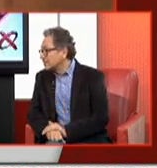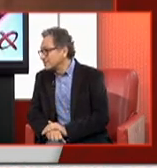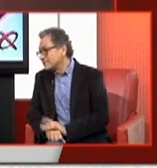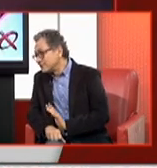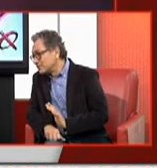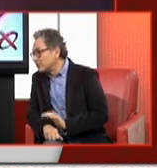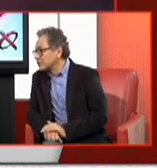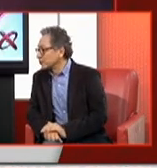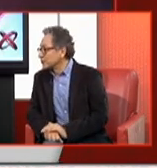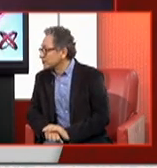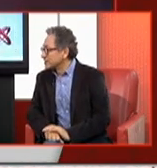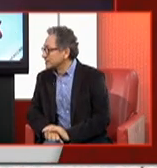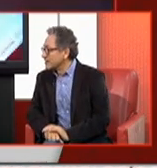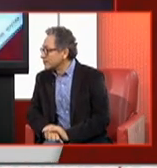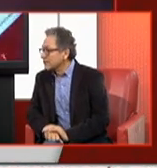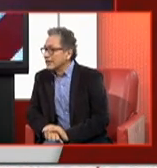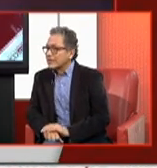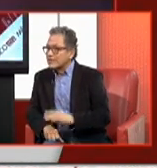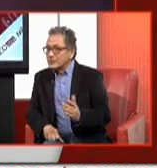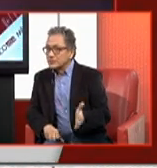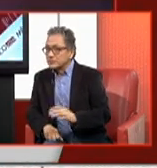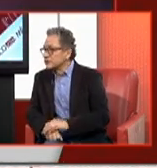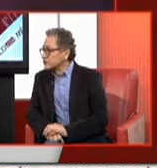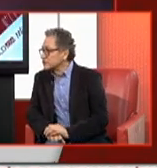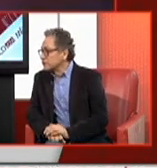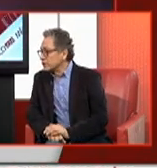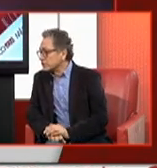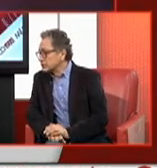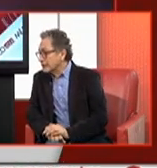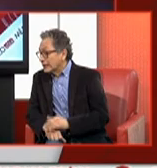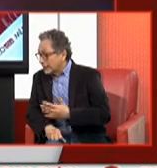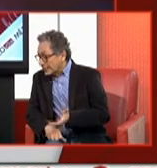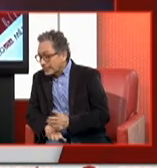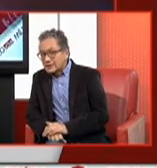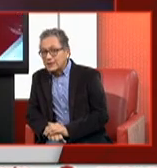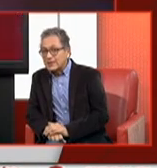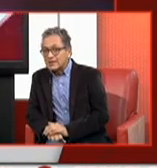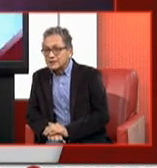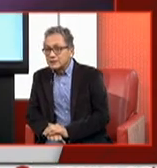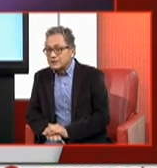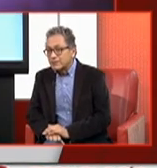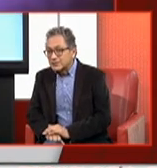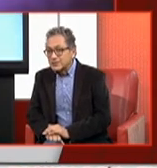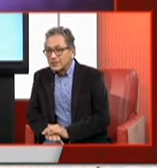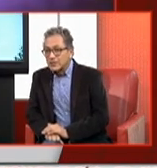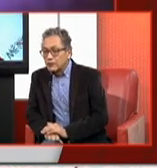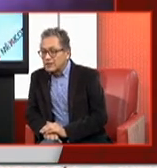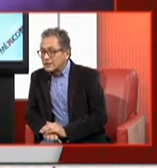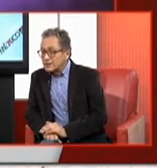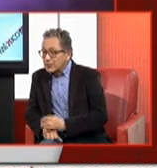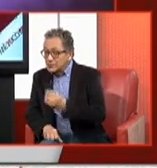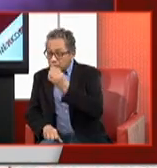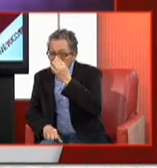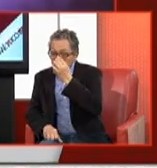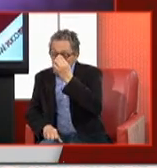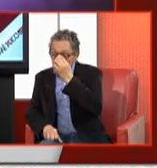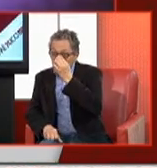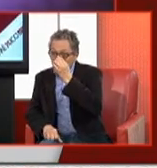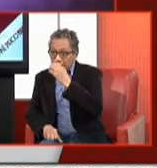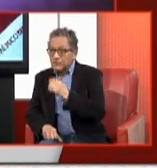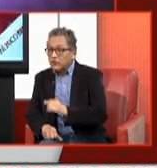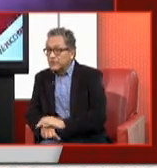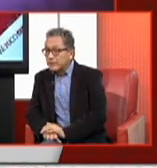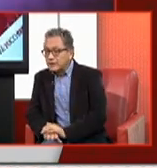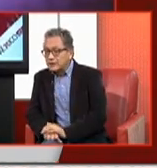otras maneras no muy ortodoxas, digamos, entre los vivos y los muertos. Claro. Esta presencia de la muerte me sorprende